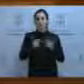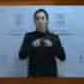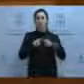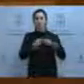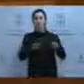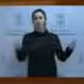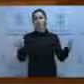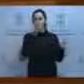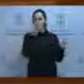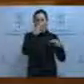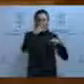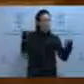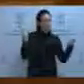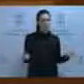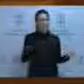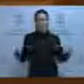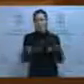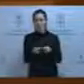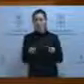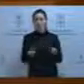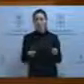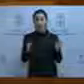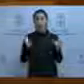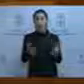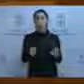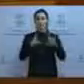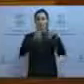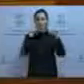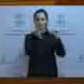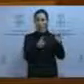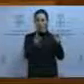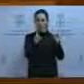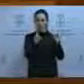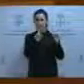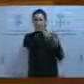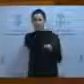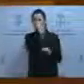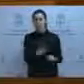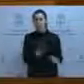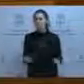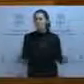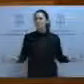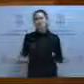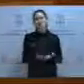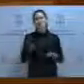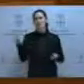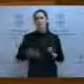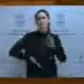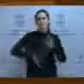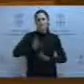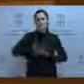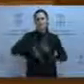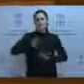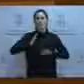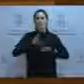colegios públicos y concertados de toda Asturias. Y nos parece que hay que avanzar en esta